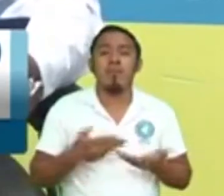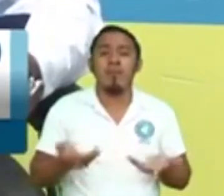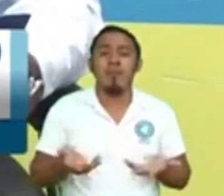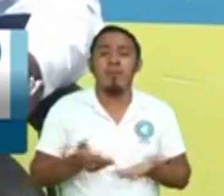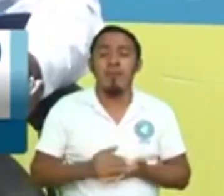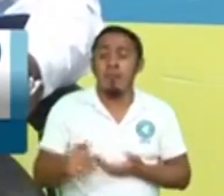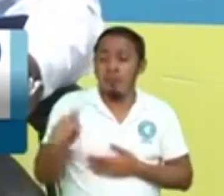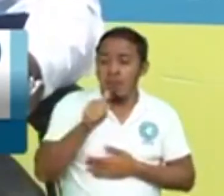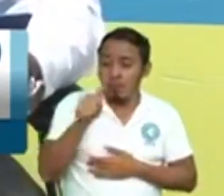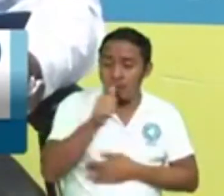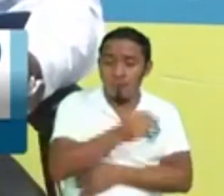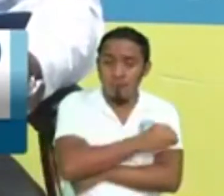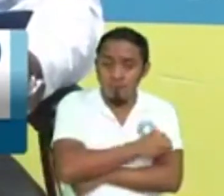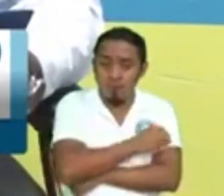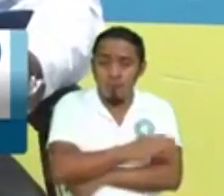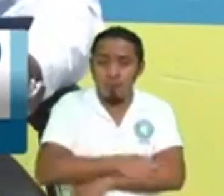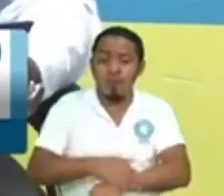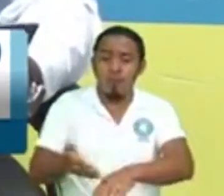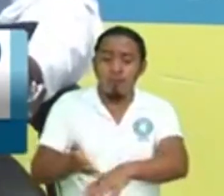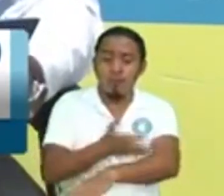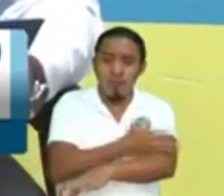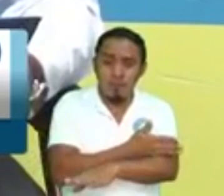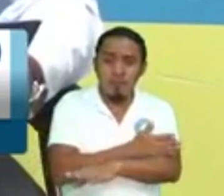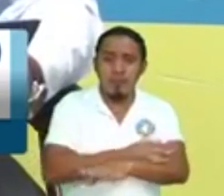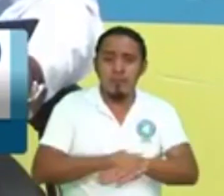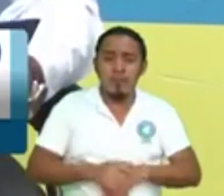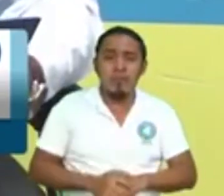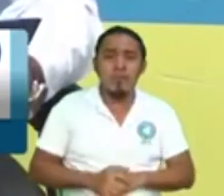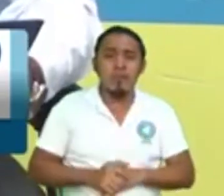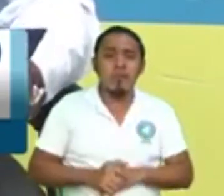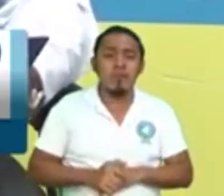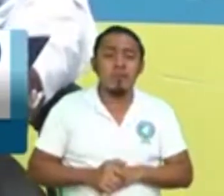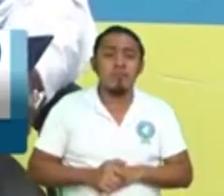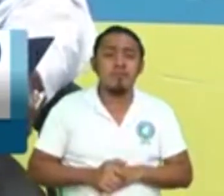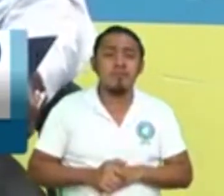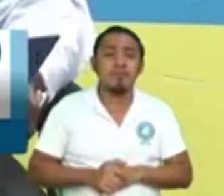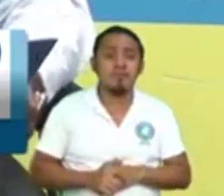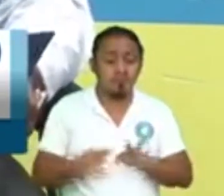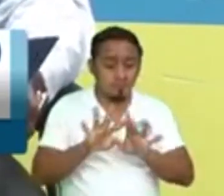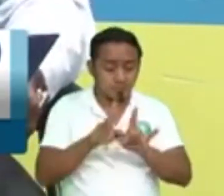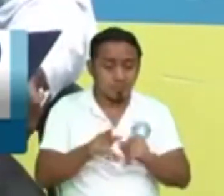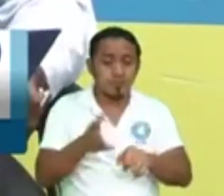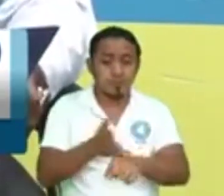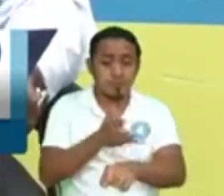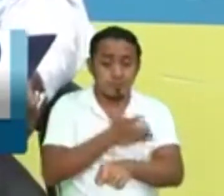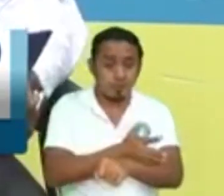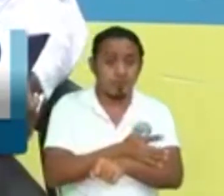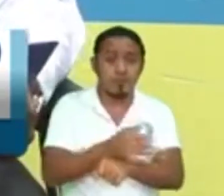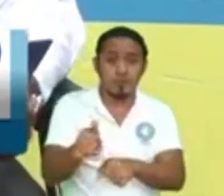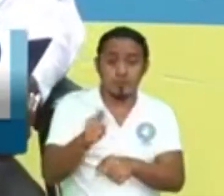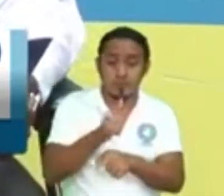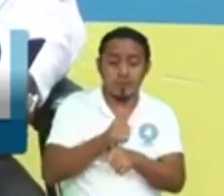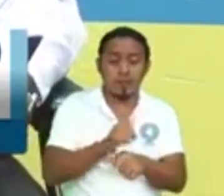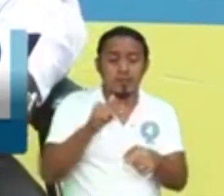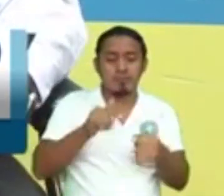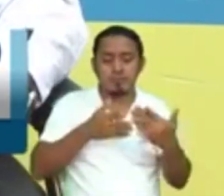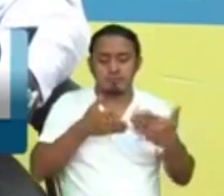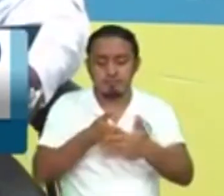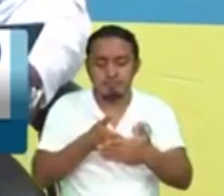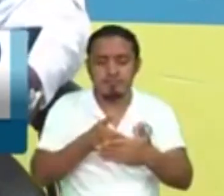ingiriendo alcohol antes, como le decía al inicio, ¿verdad?, que la mujer estuvo predispuesta al alcohol, pero en esos